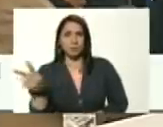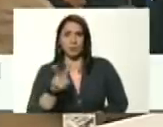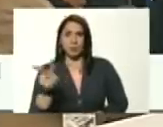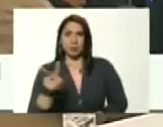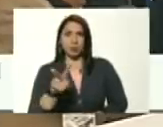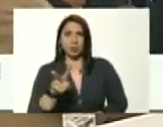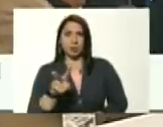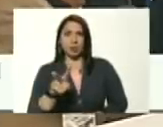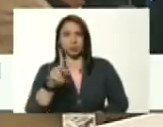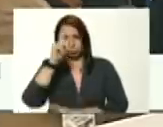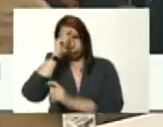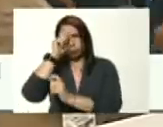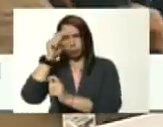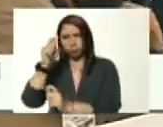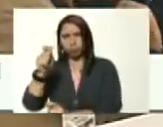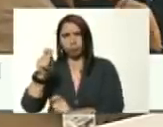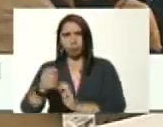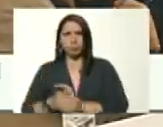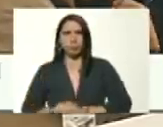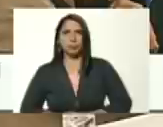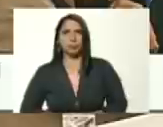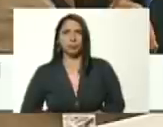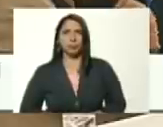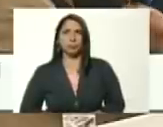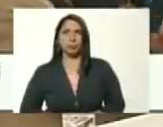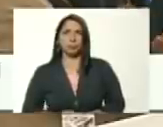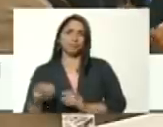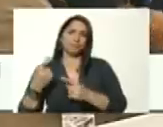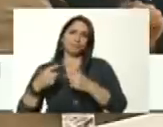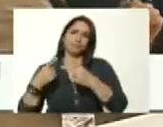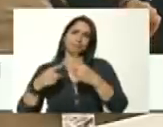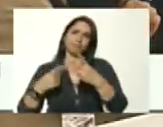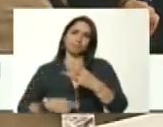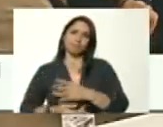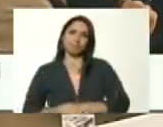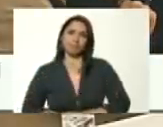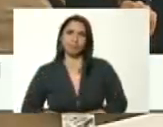así lo reconocen los eeuu de muchas oportunidades